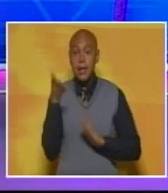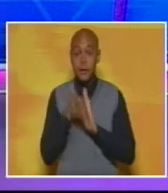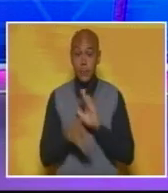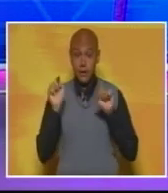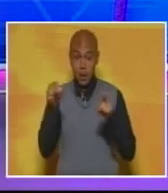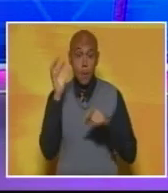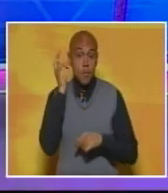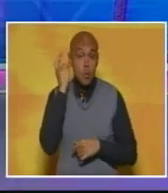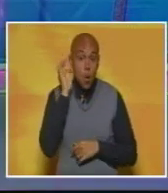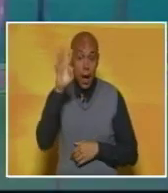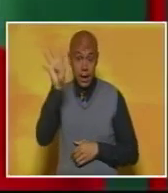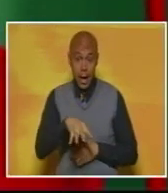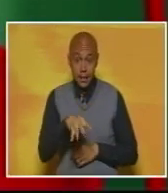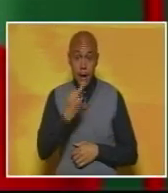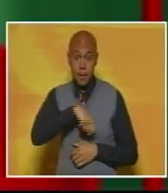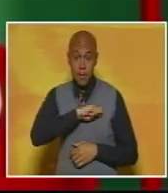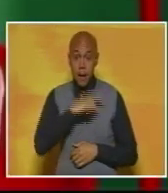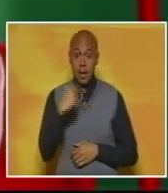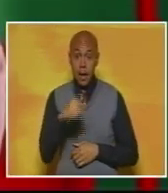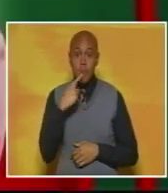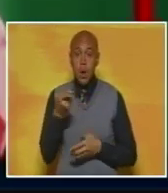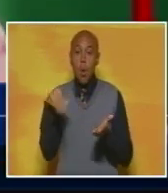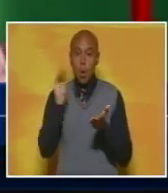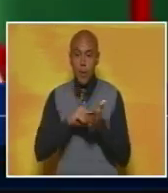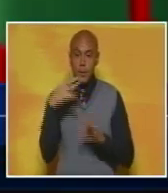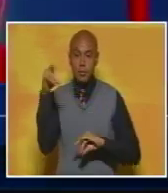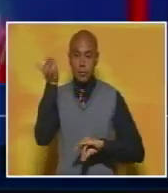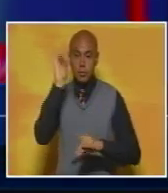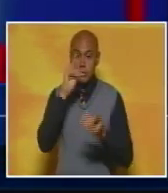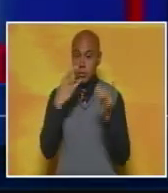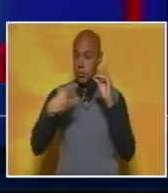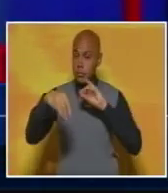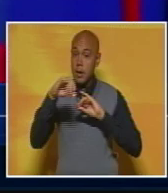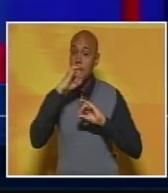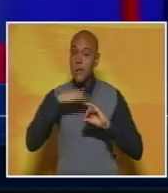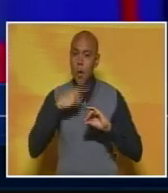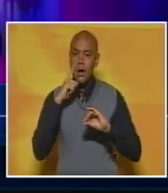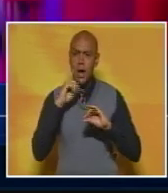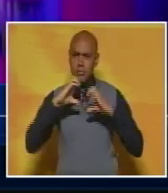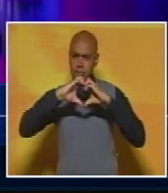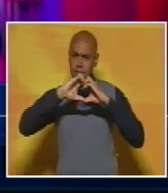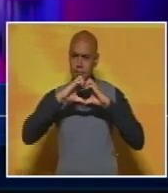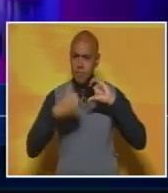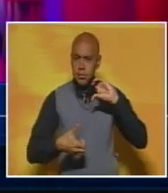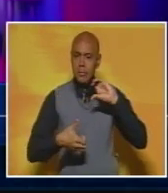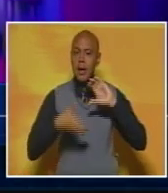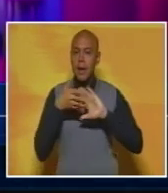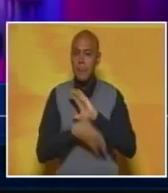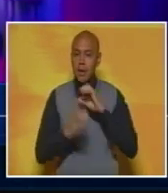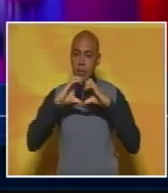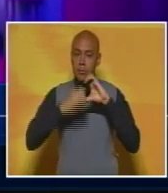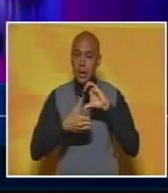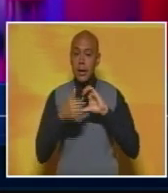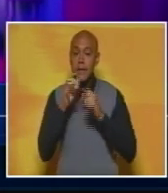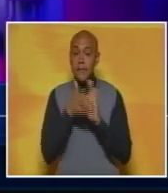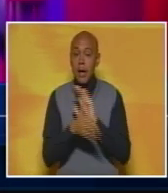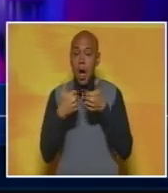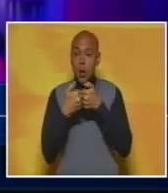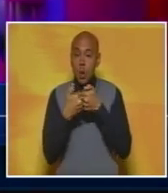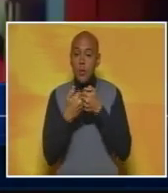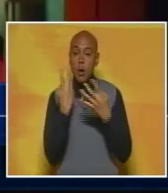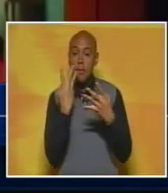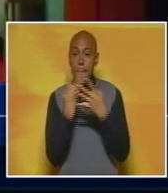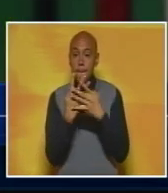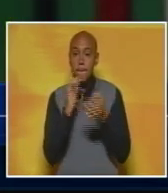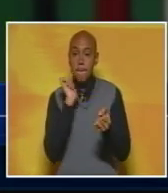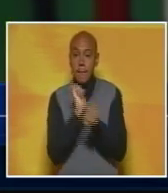estrella catalana retorna al estilo flamenco con este tema que habla de un amor roto, pues su pareja está en prisión. La intérprete